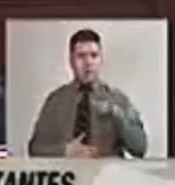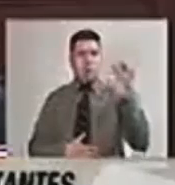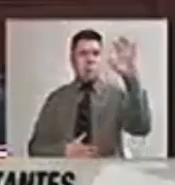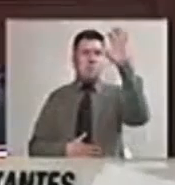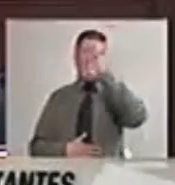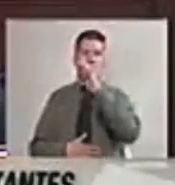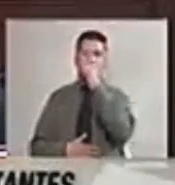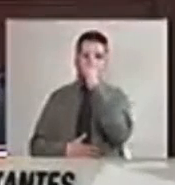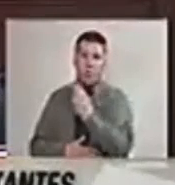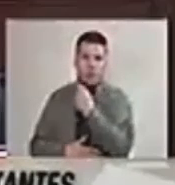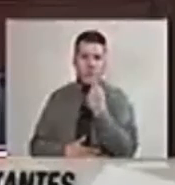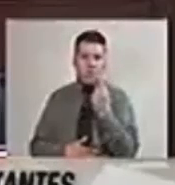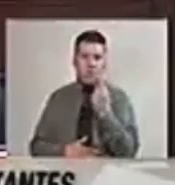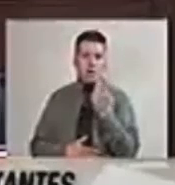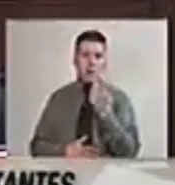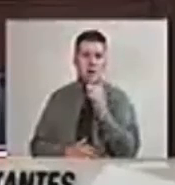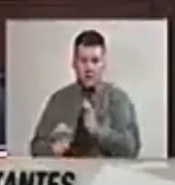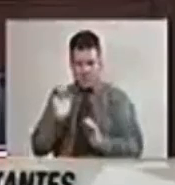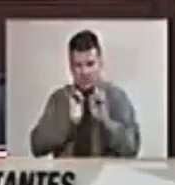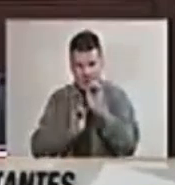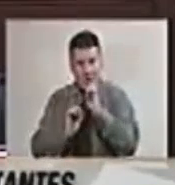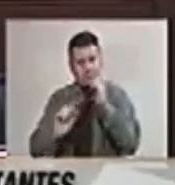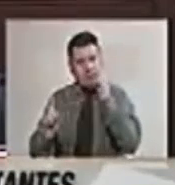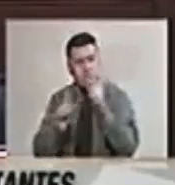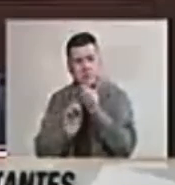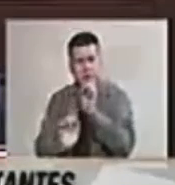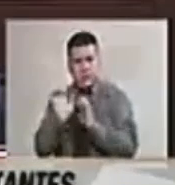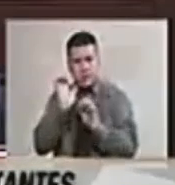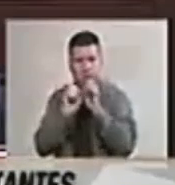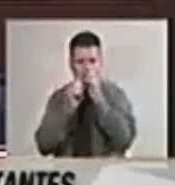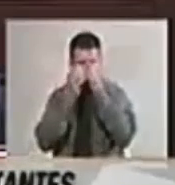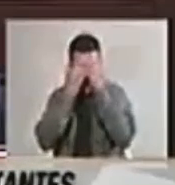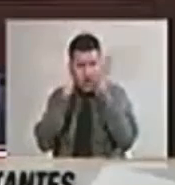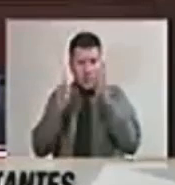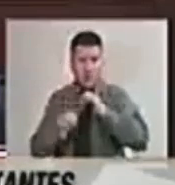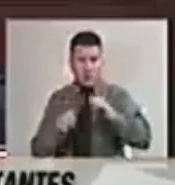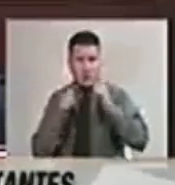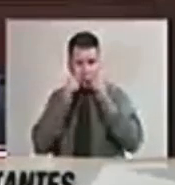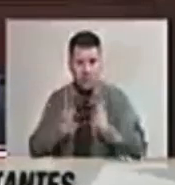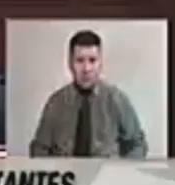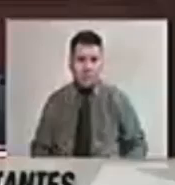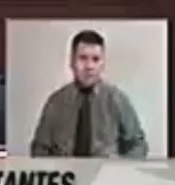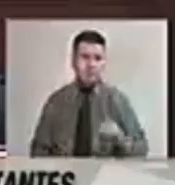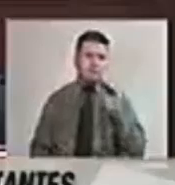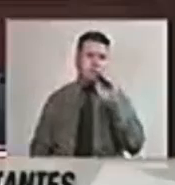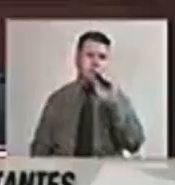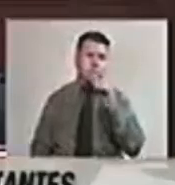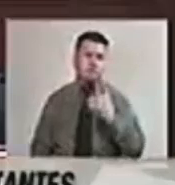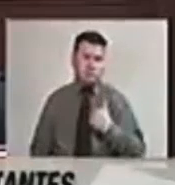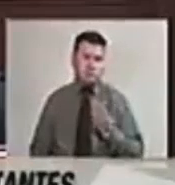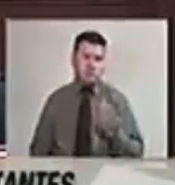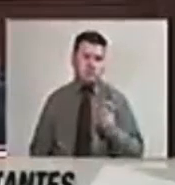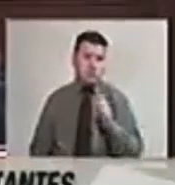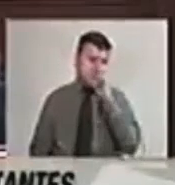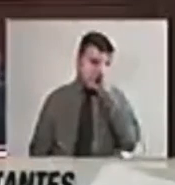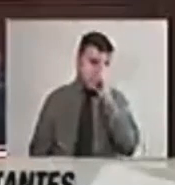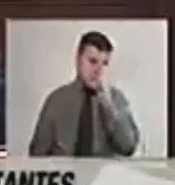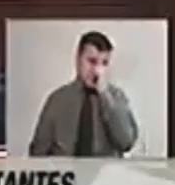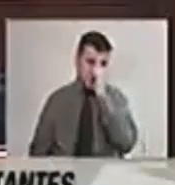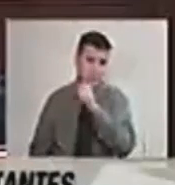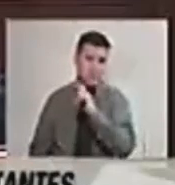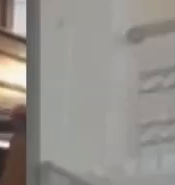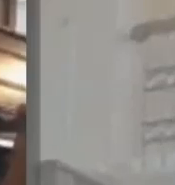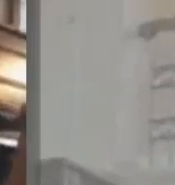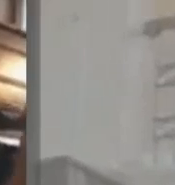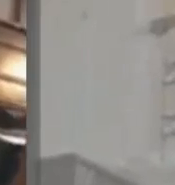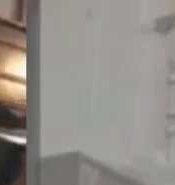se han comprometido en la región, de defender la democracia y el respeto a los derechos humanos. Por eso el llamado también, y lo hago con mucho respeto y con mucha